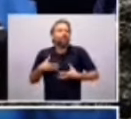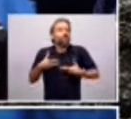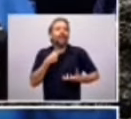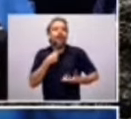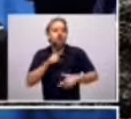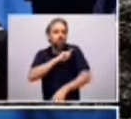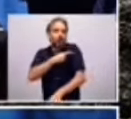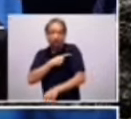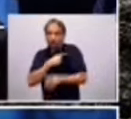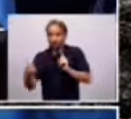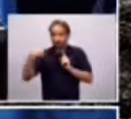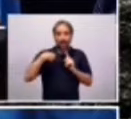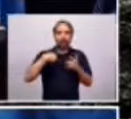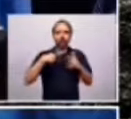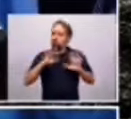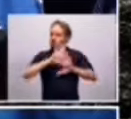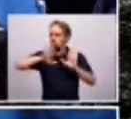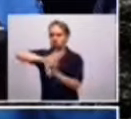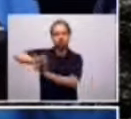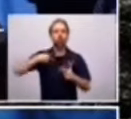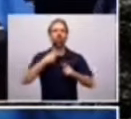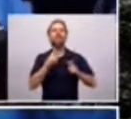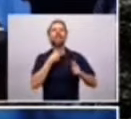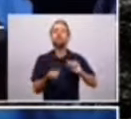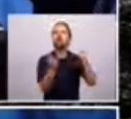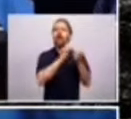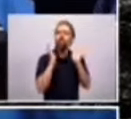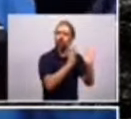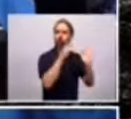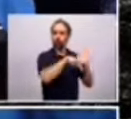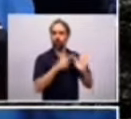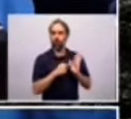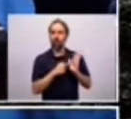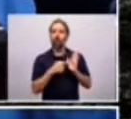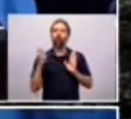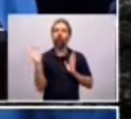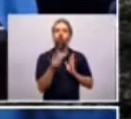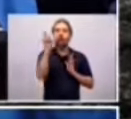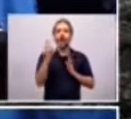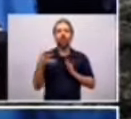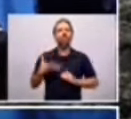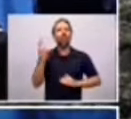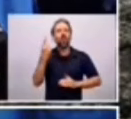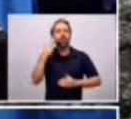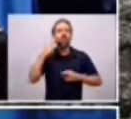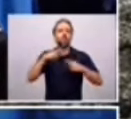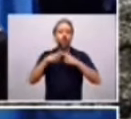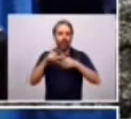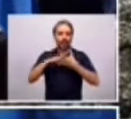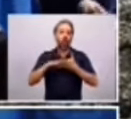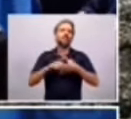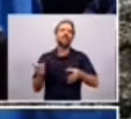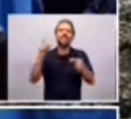si vos le preguntabas a un trabajador que participó activamente de la marcha de hoy, ¿qué espera? Espera la supresión del decreto, que se caiga la ley ómnibus,